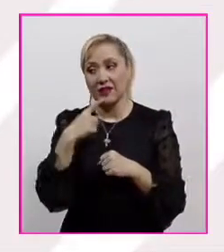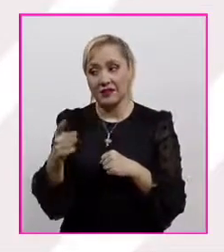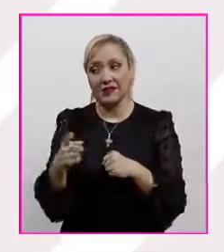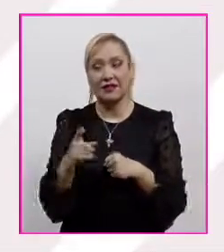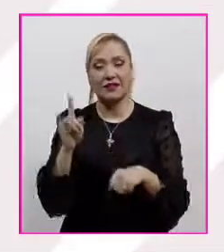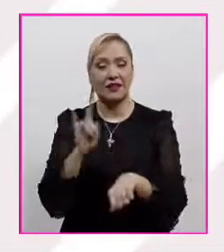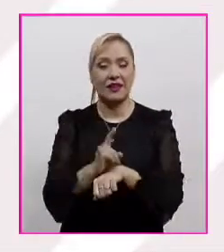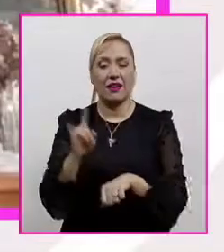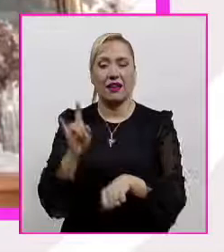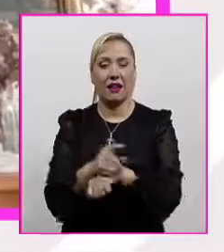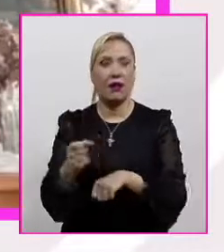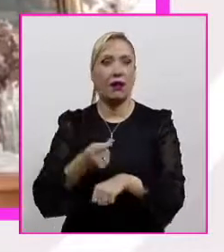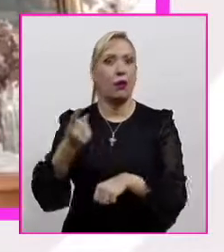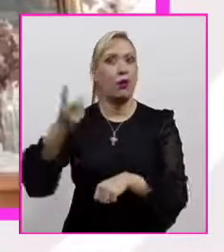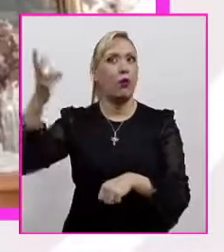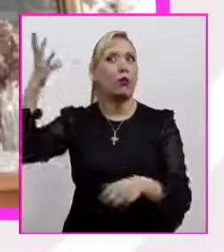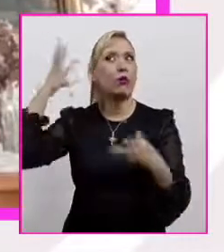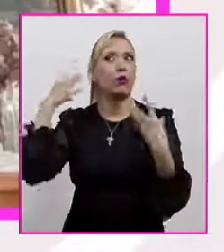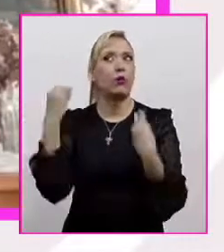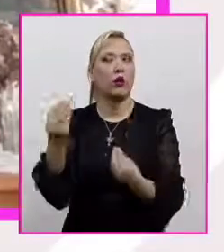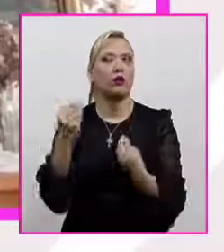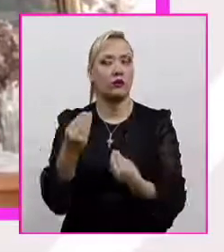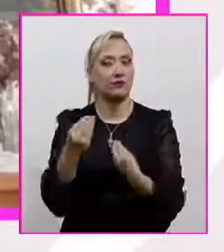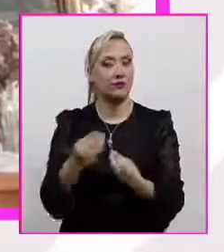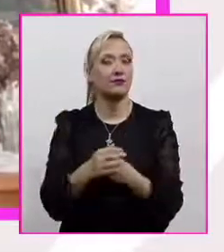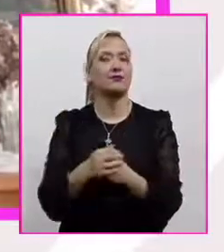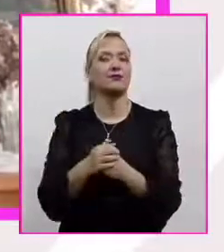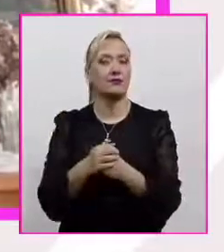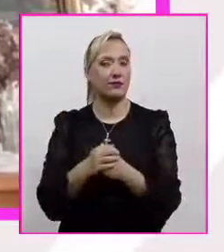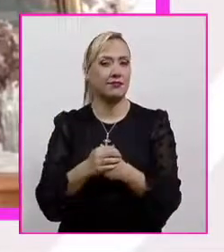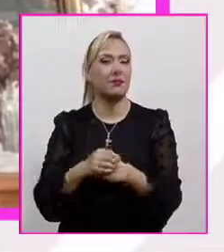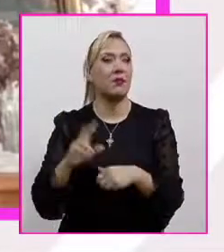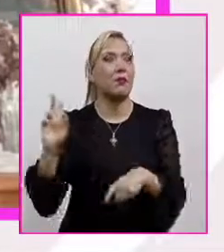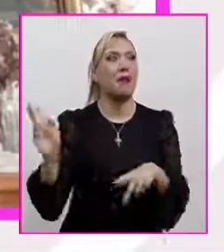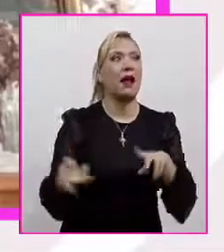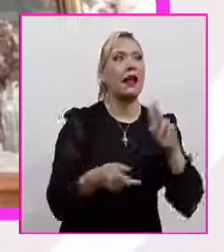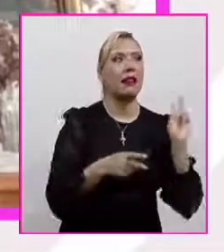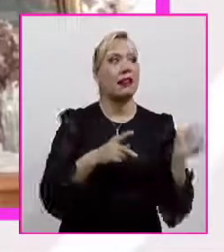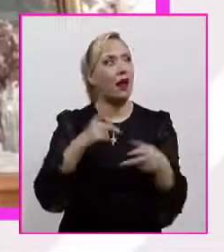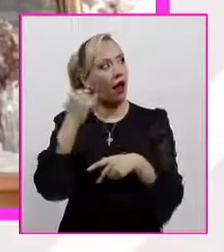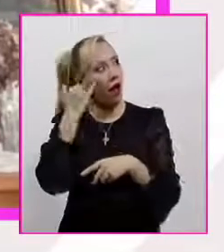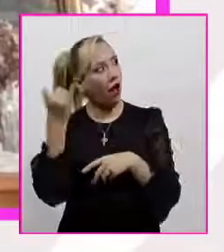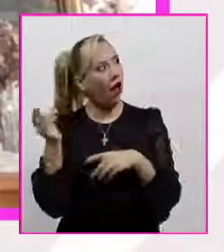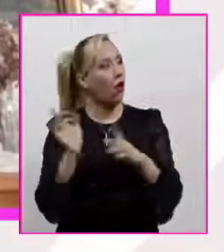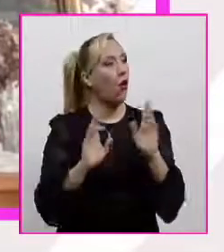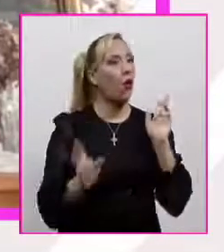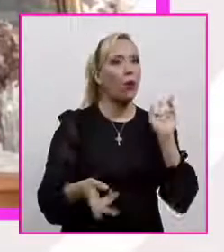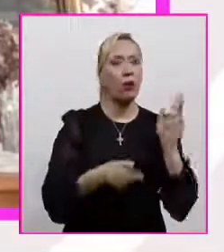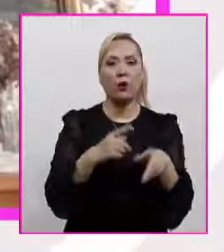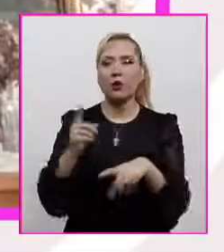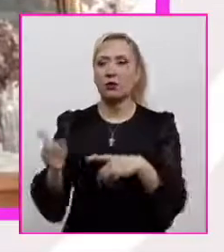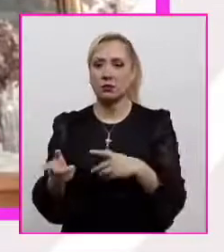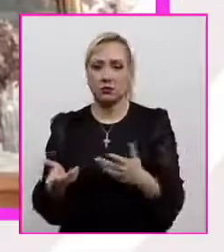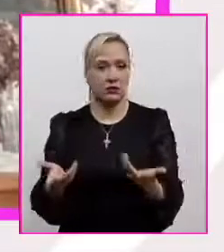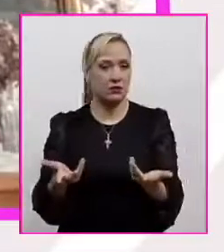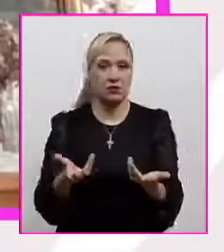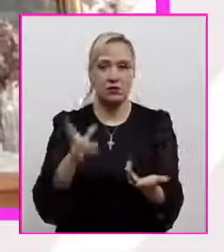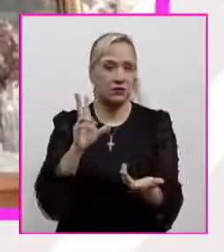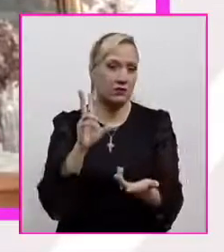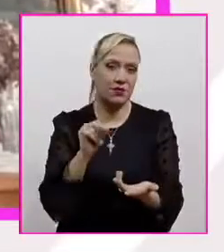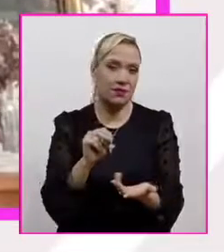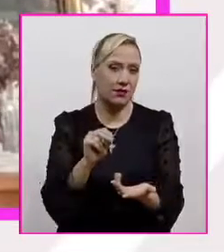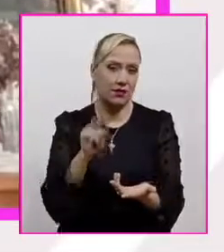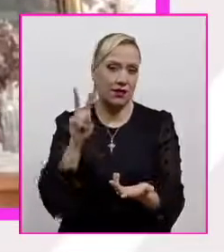números es muy importante, ¿no? Porque justo como el prejuicio de pronto hace hace ver una realidad que no es,